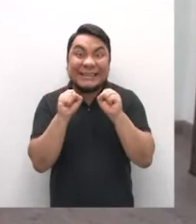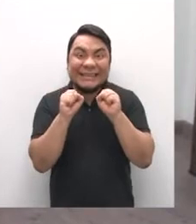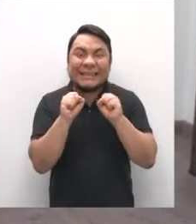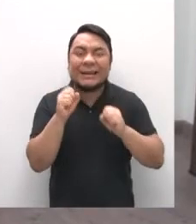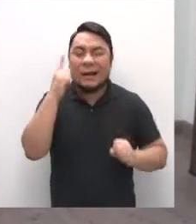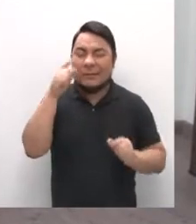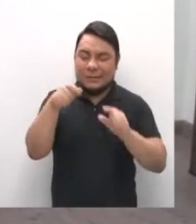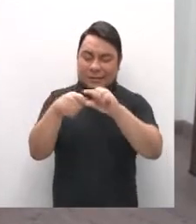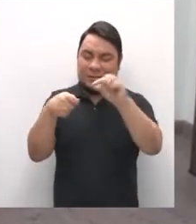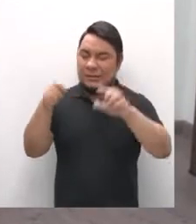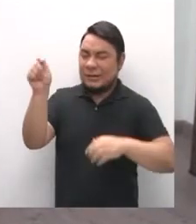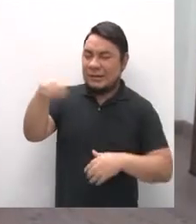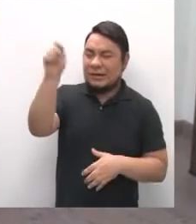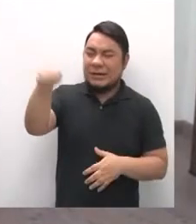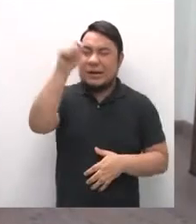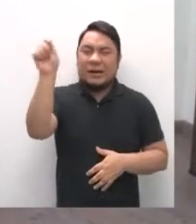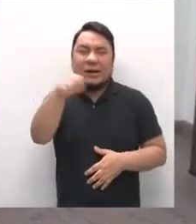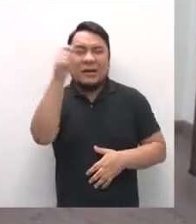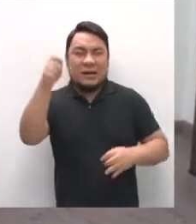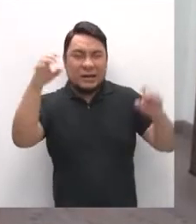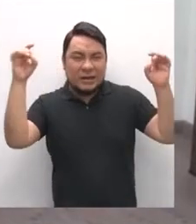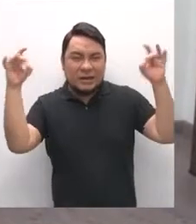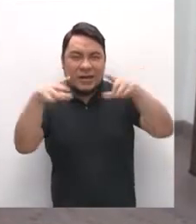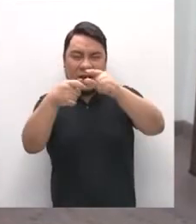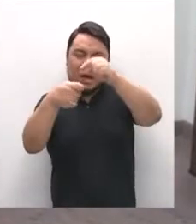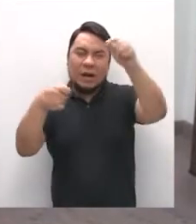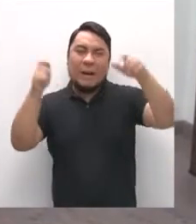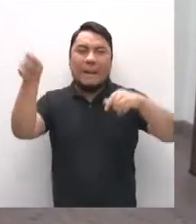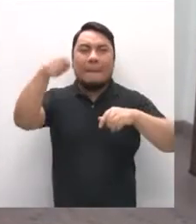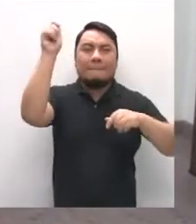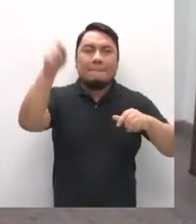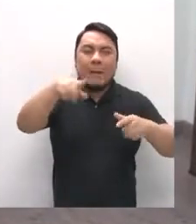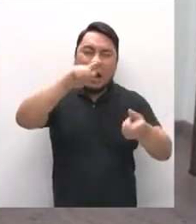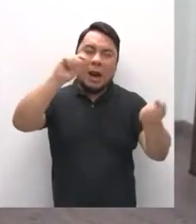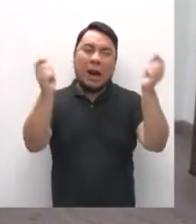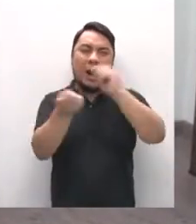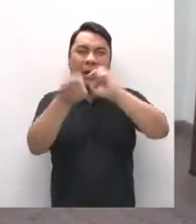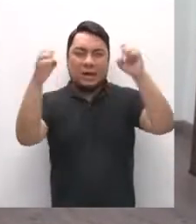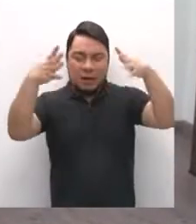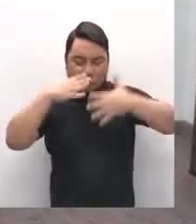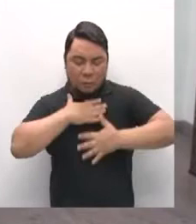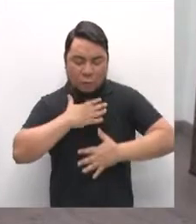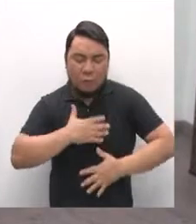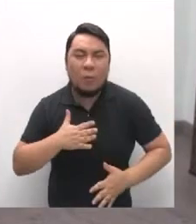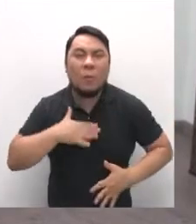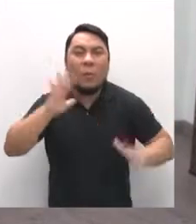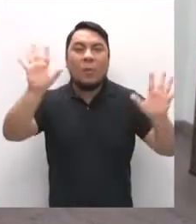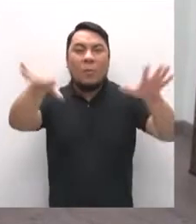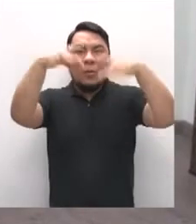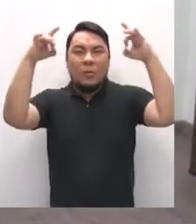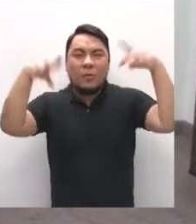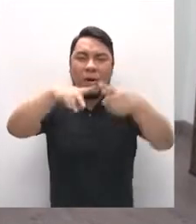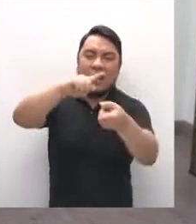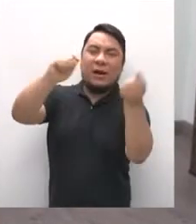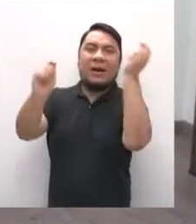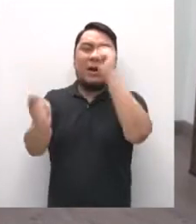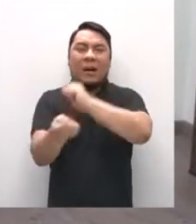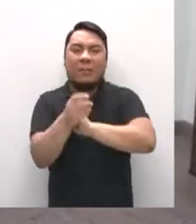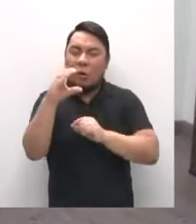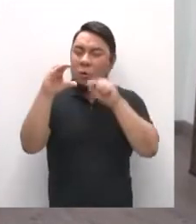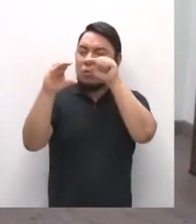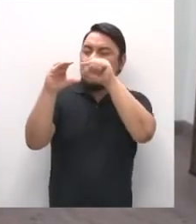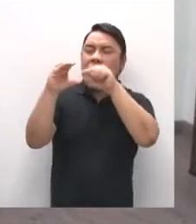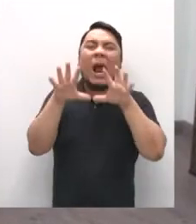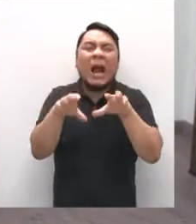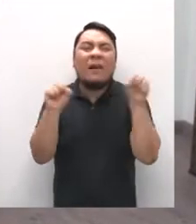¡Abracadabra! ¡Pata de cabra! ¡Varita mágica! ¡Que este cuerpo se transforme en un cubito de